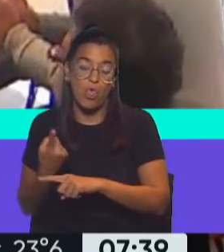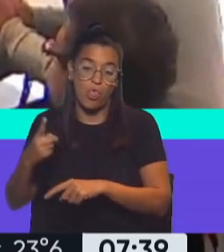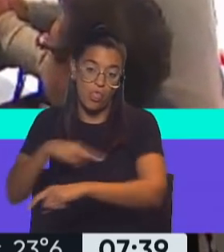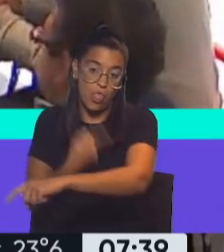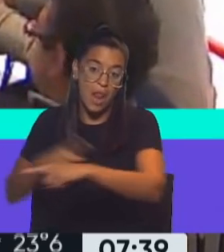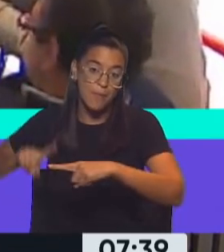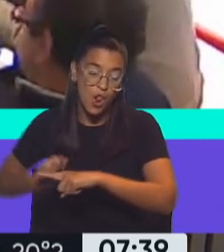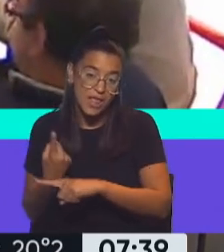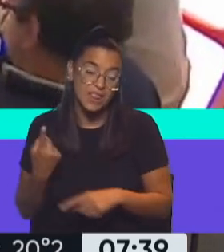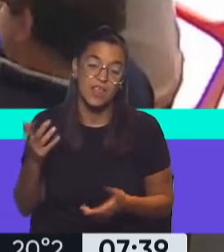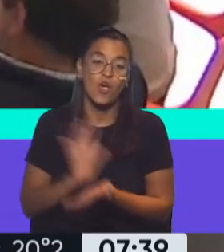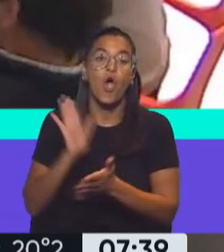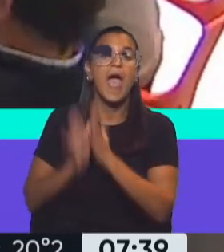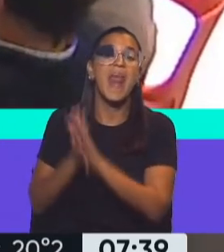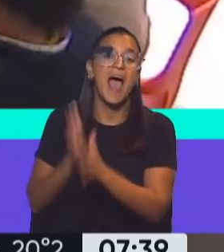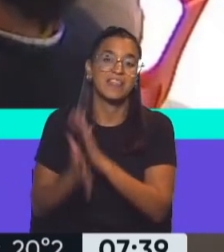poner gratis.